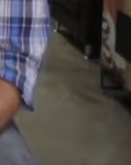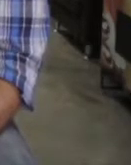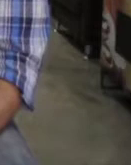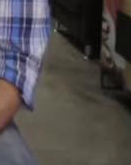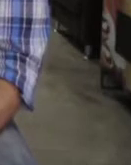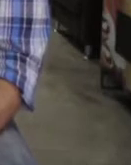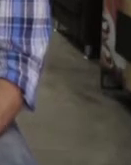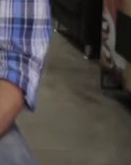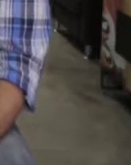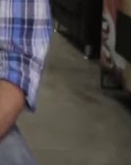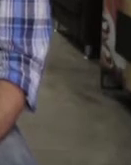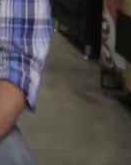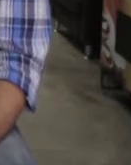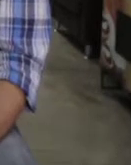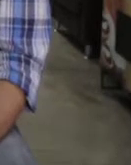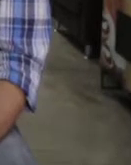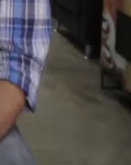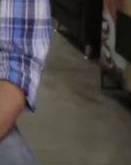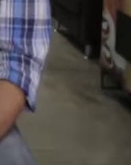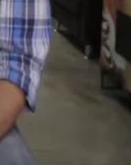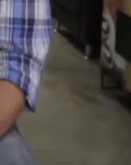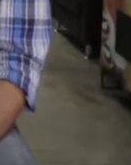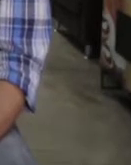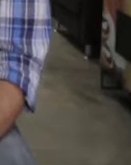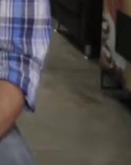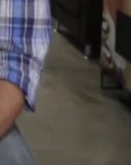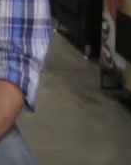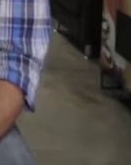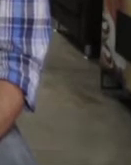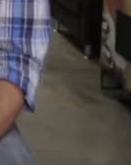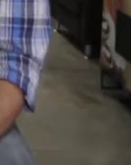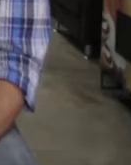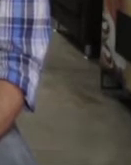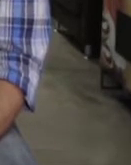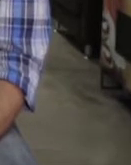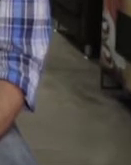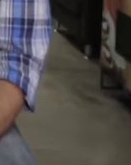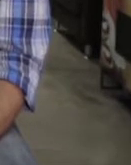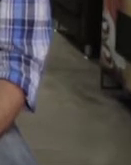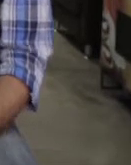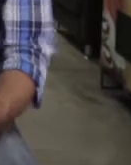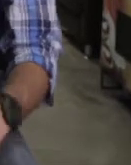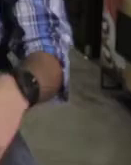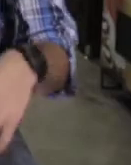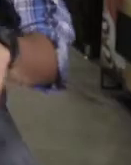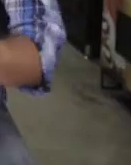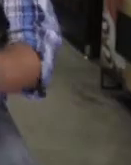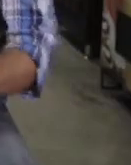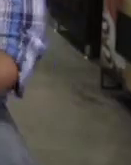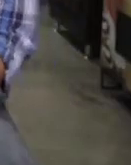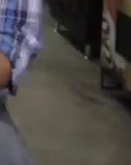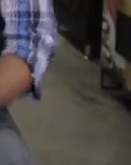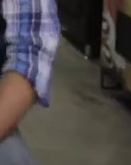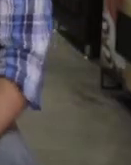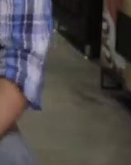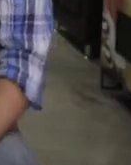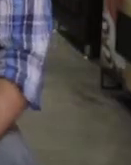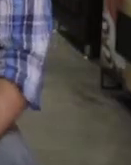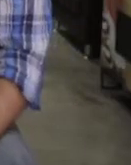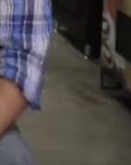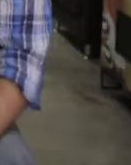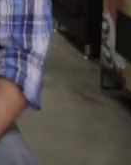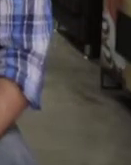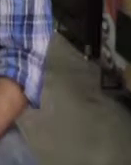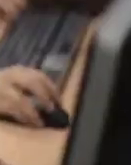o audio, que no necesariamente han incursionado en el tema 3D, pero vieron la necesidad de demanda que les pide